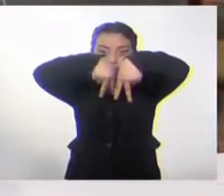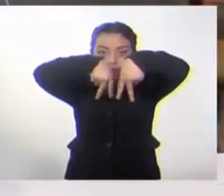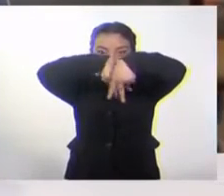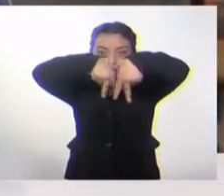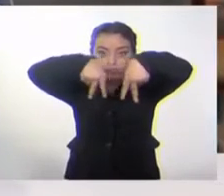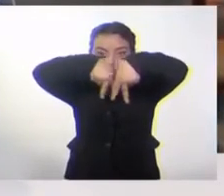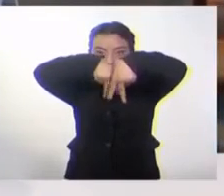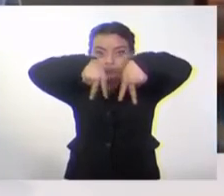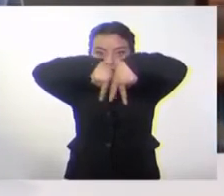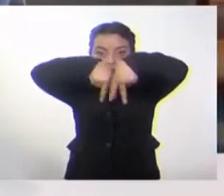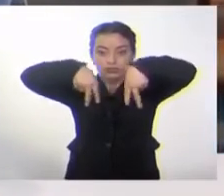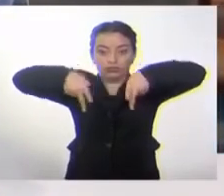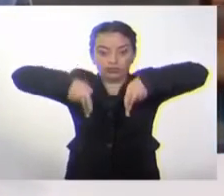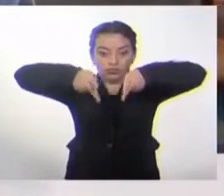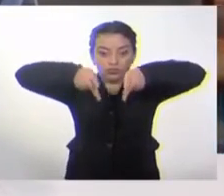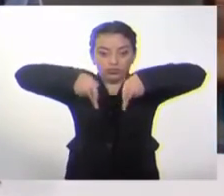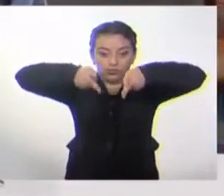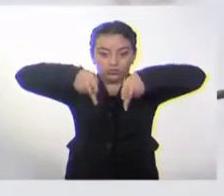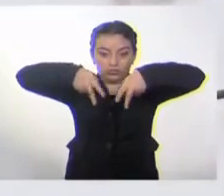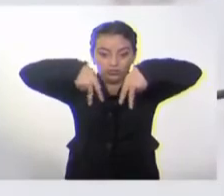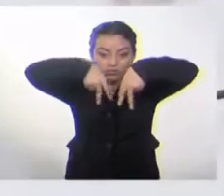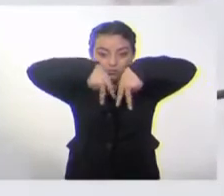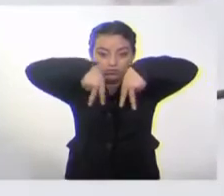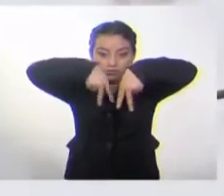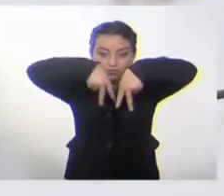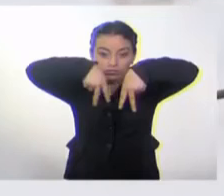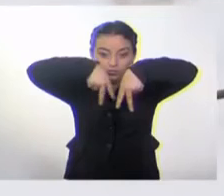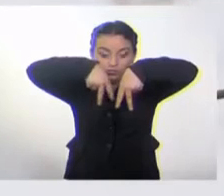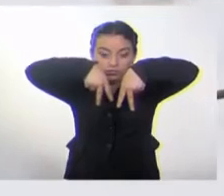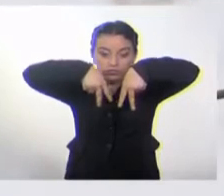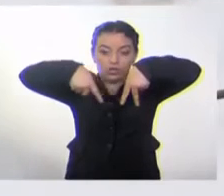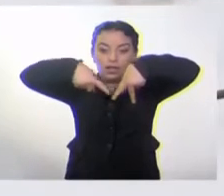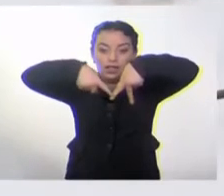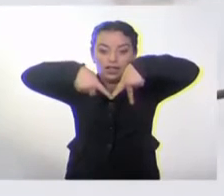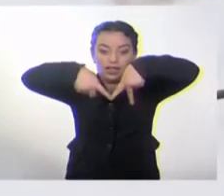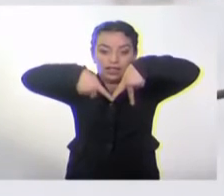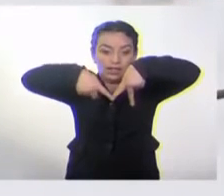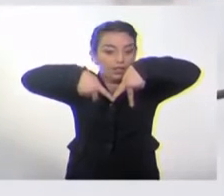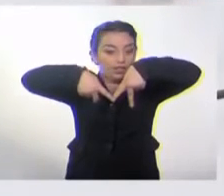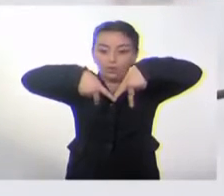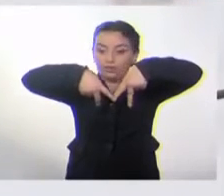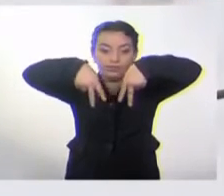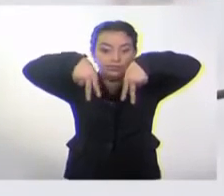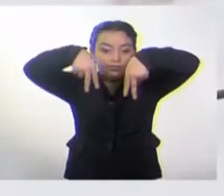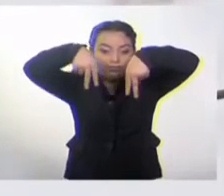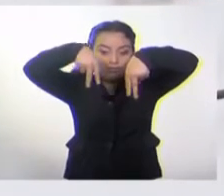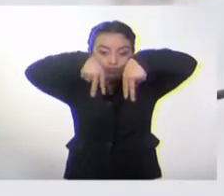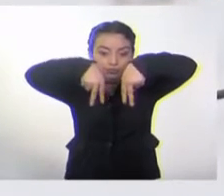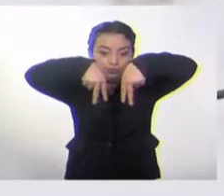voy a proceder con el LED amarillo. Va a quedar justo a la par.